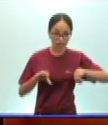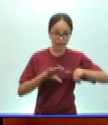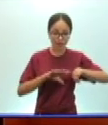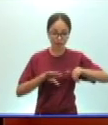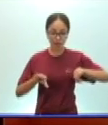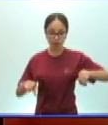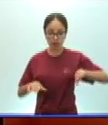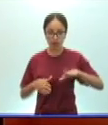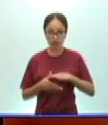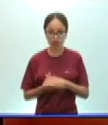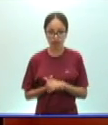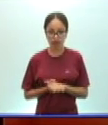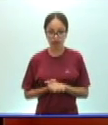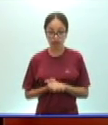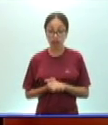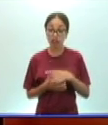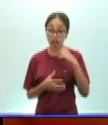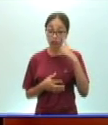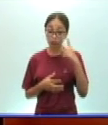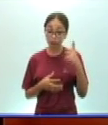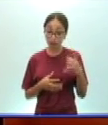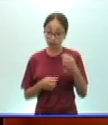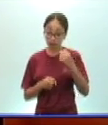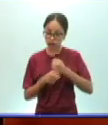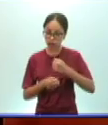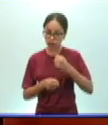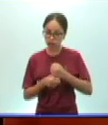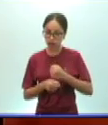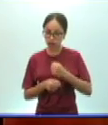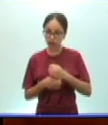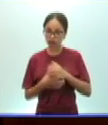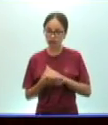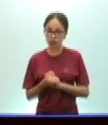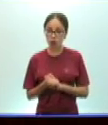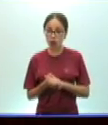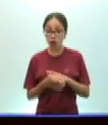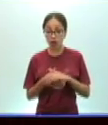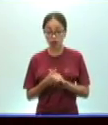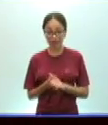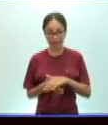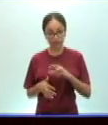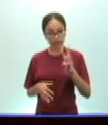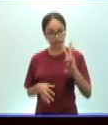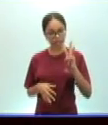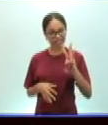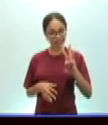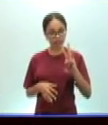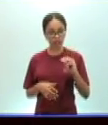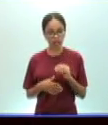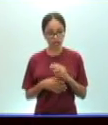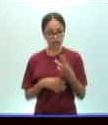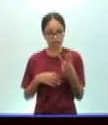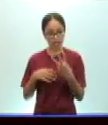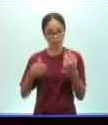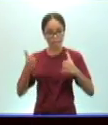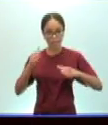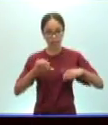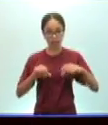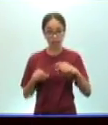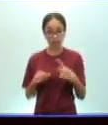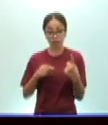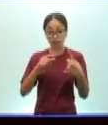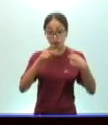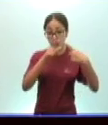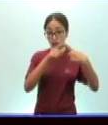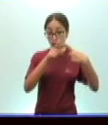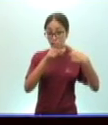adecuada. Y quiero que observen en el puesto de trabajo que tenemos ahora 3 mezclas. Una mezcla de agua y